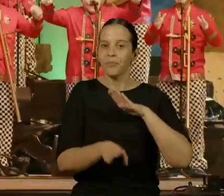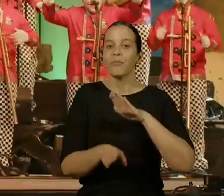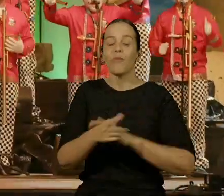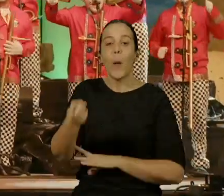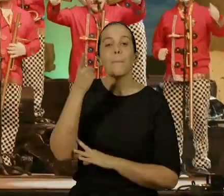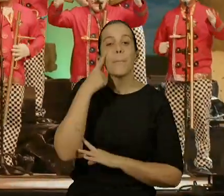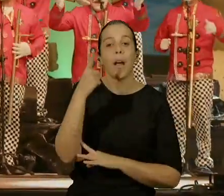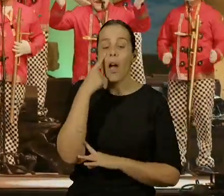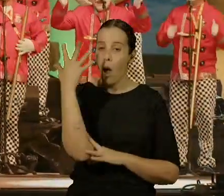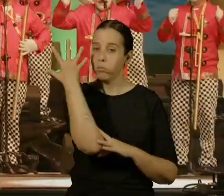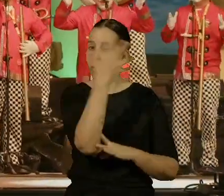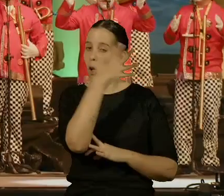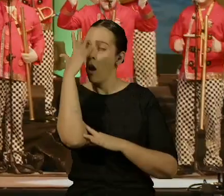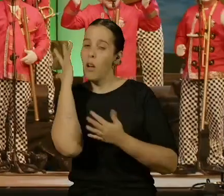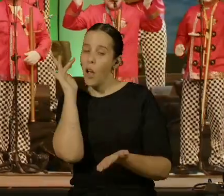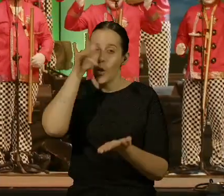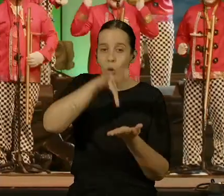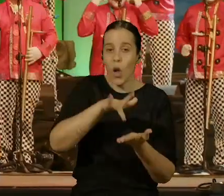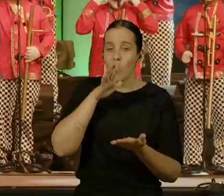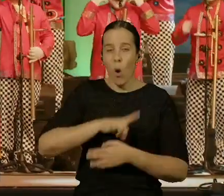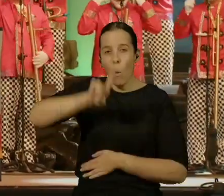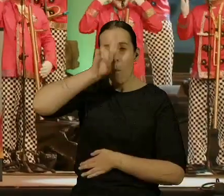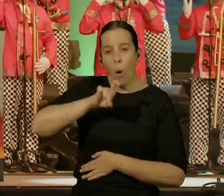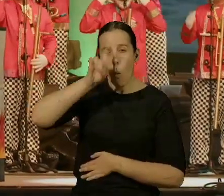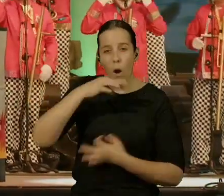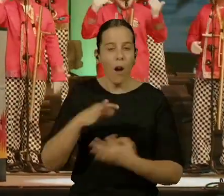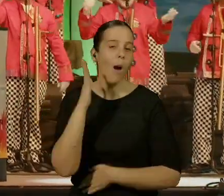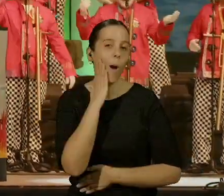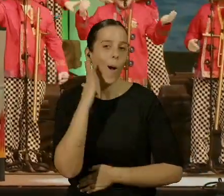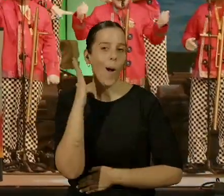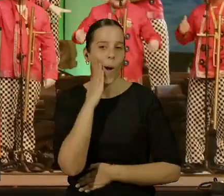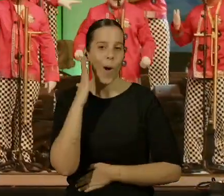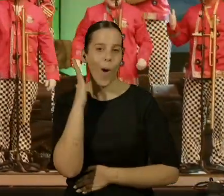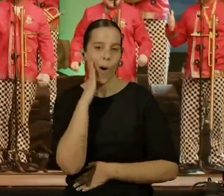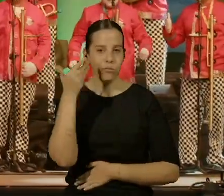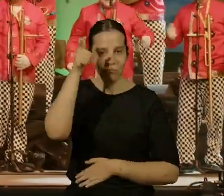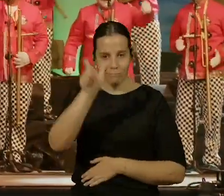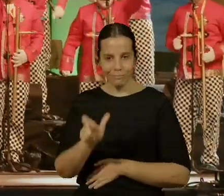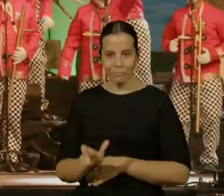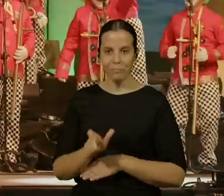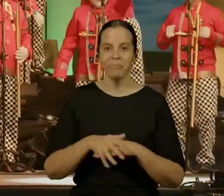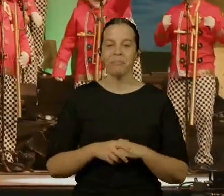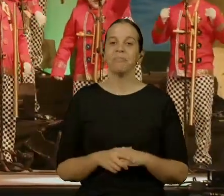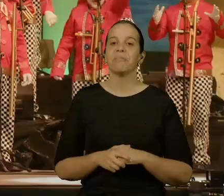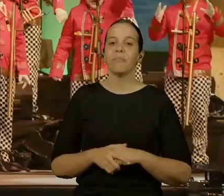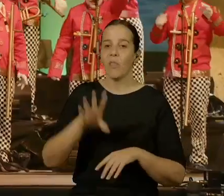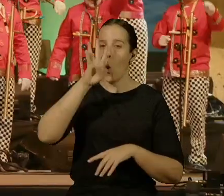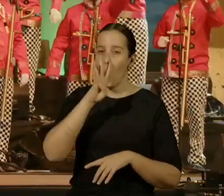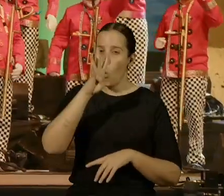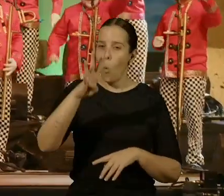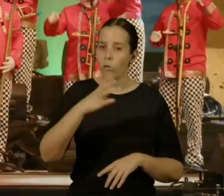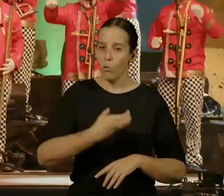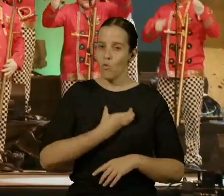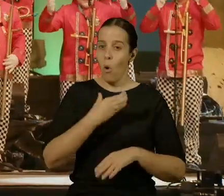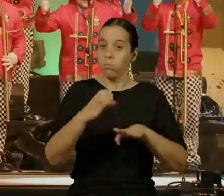el carnaval y me tengo que acordar que un cara dura, un jeta. 4 años de